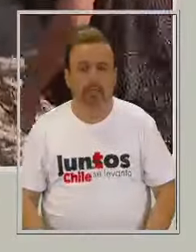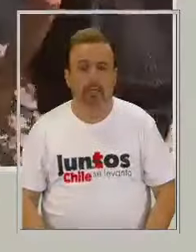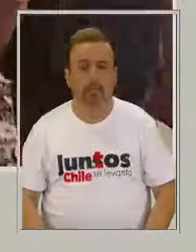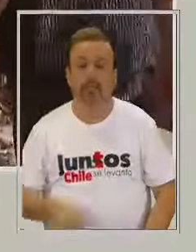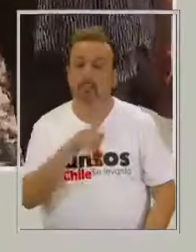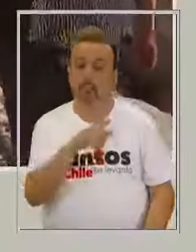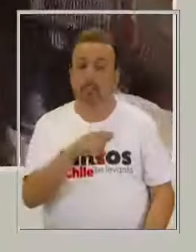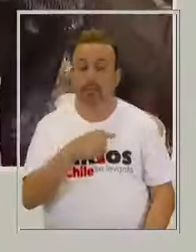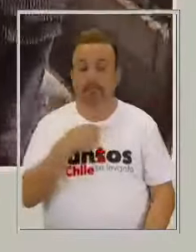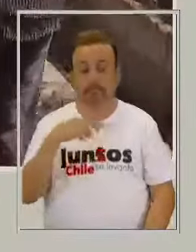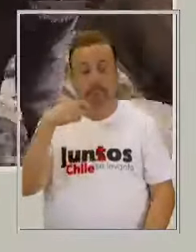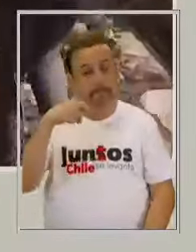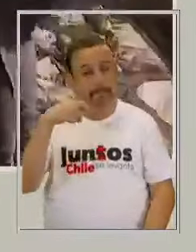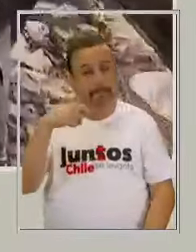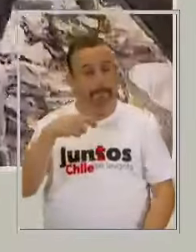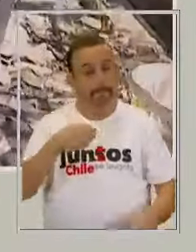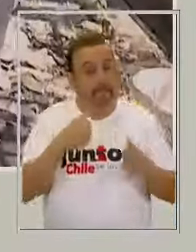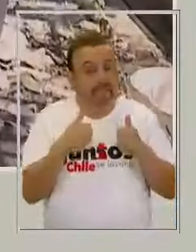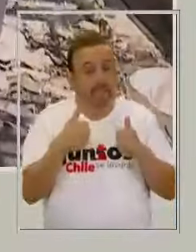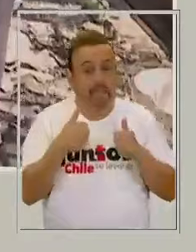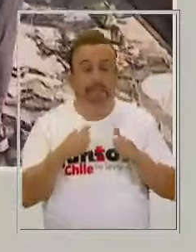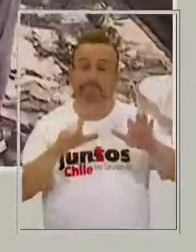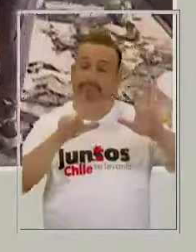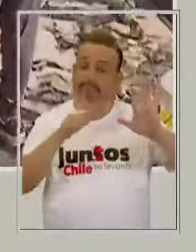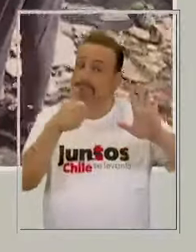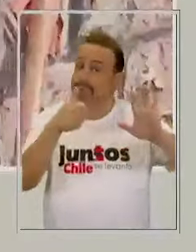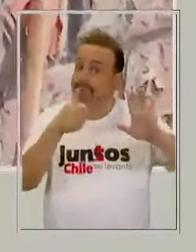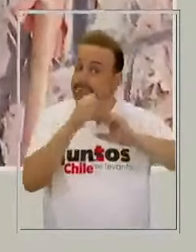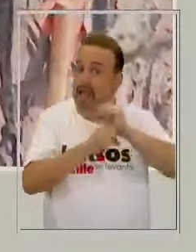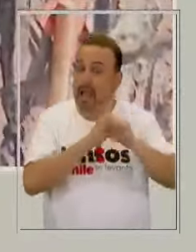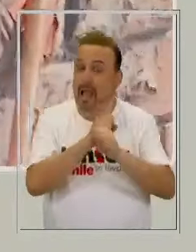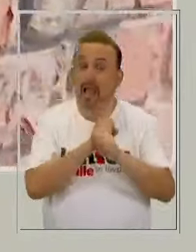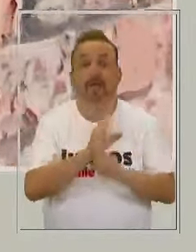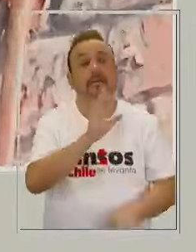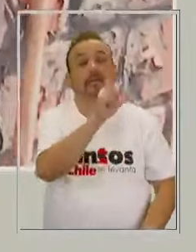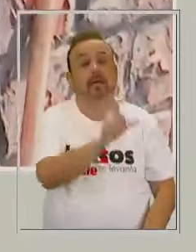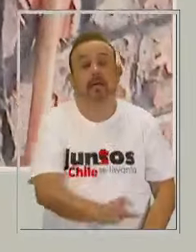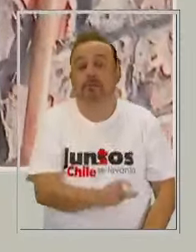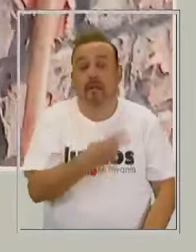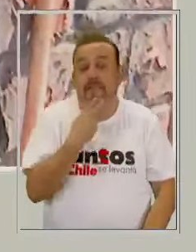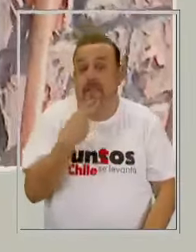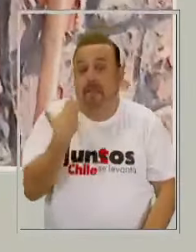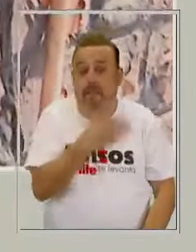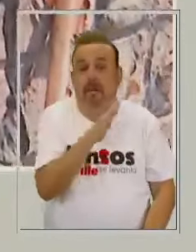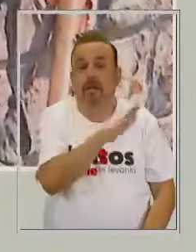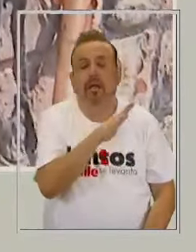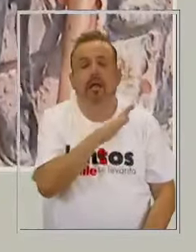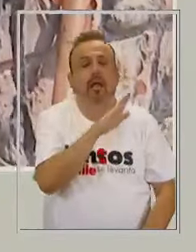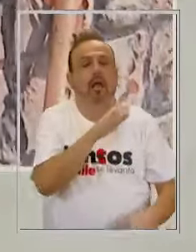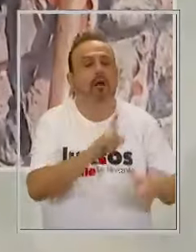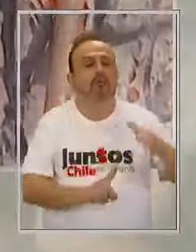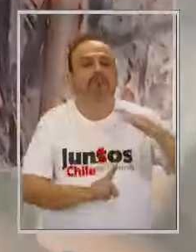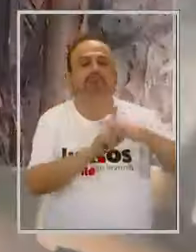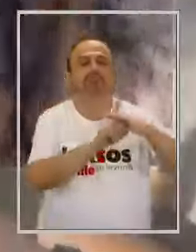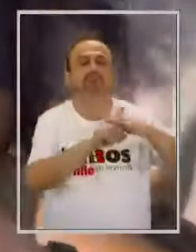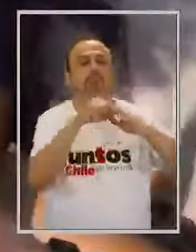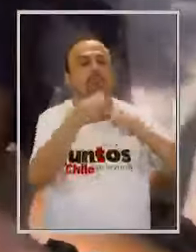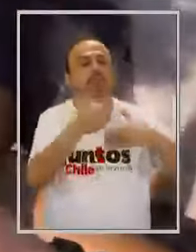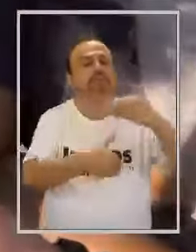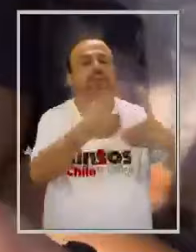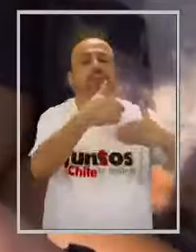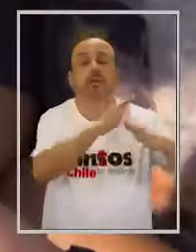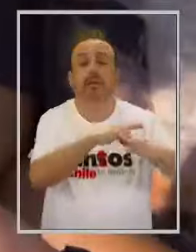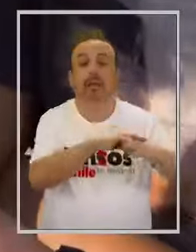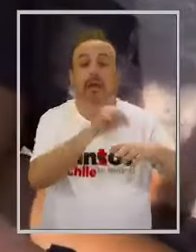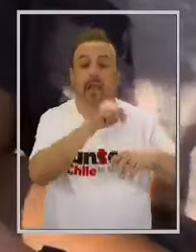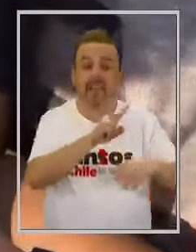estaba muy bien mi papi. Y 76 años no. Una persona de toda la vida, porque ellos son gente fundadora de acá. Cuando recién